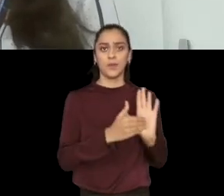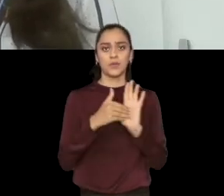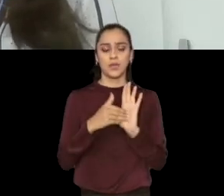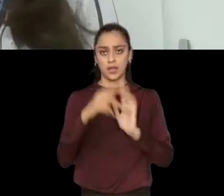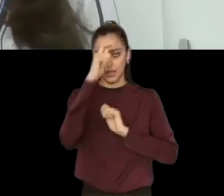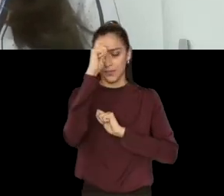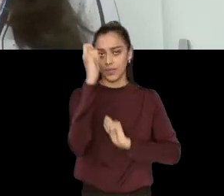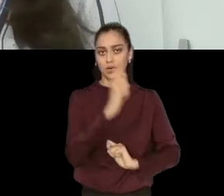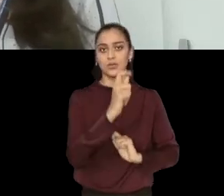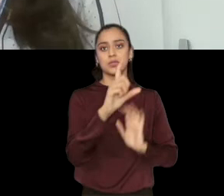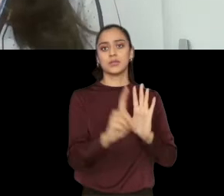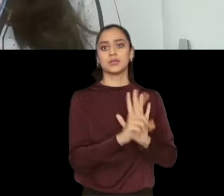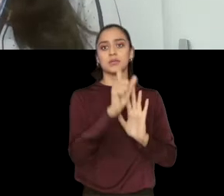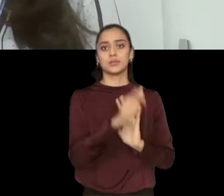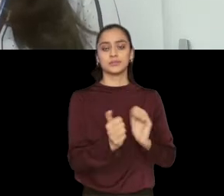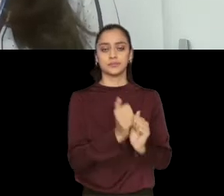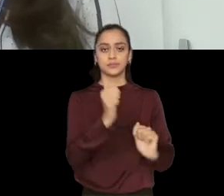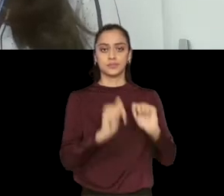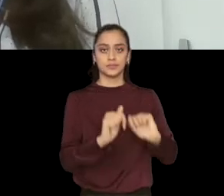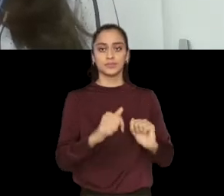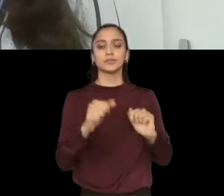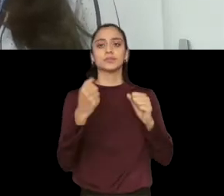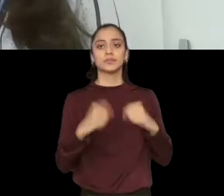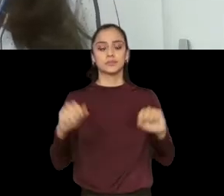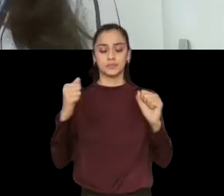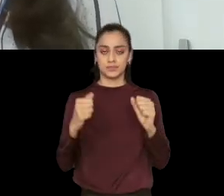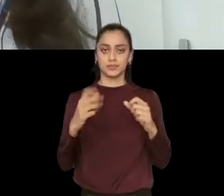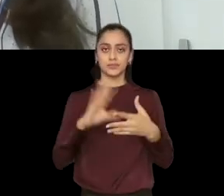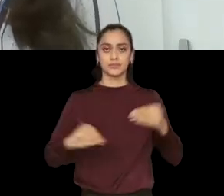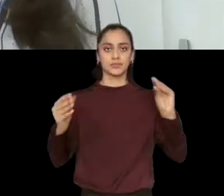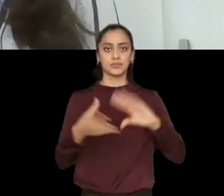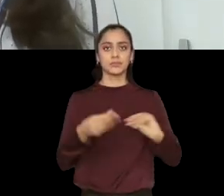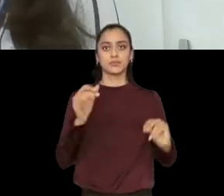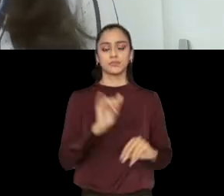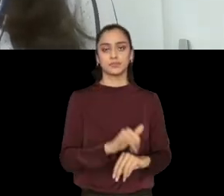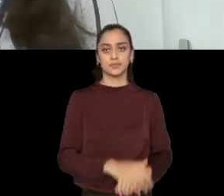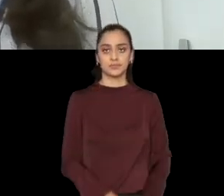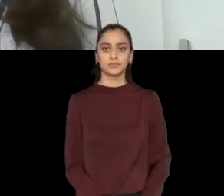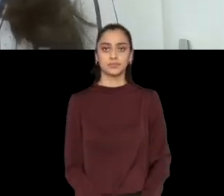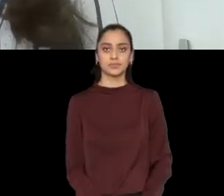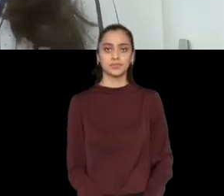y respetar los derechos de las personas con discapacidad. Quiero que me cuentes un poco de esto, Aide.